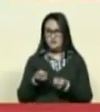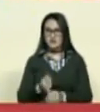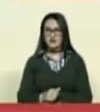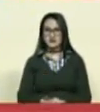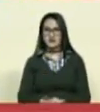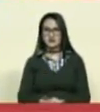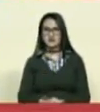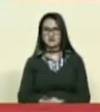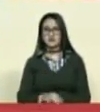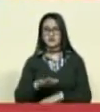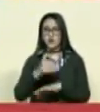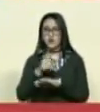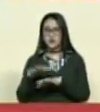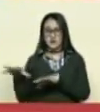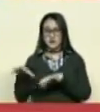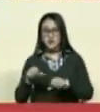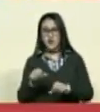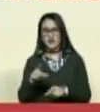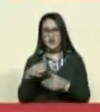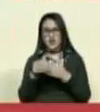y del imperialismo dólar today.